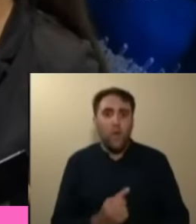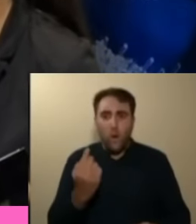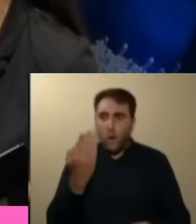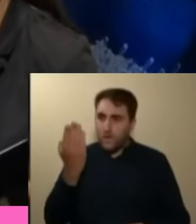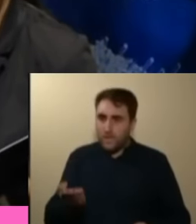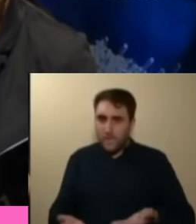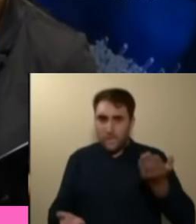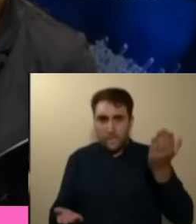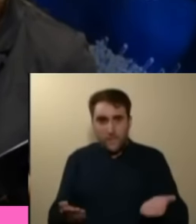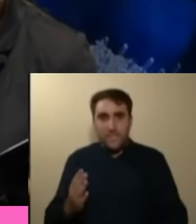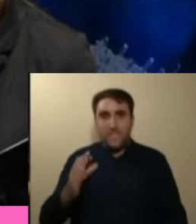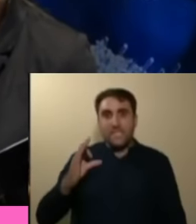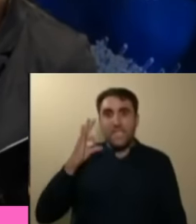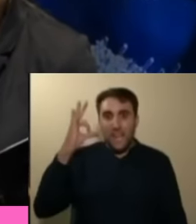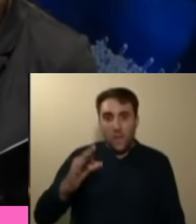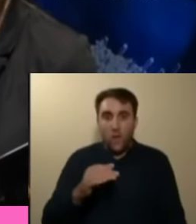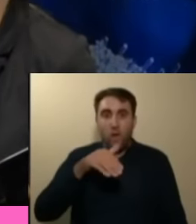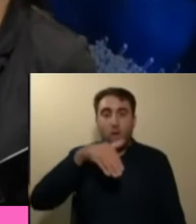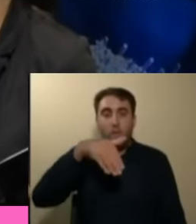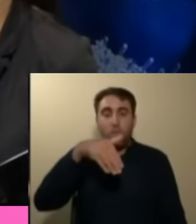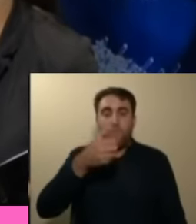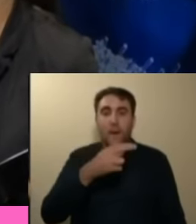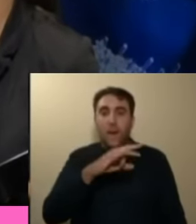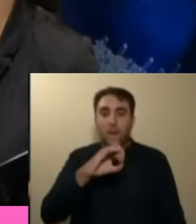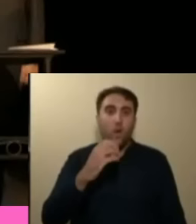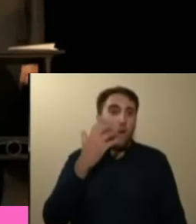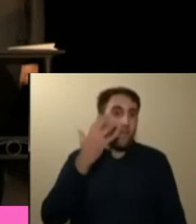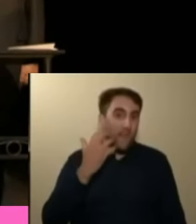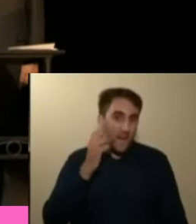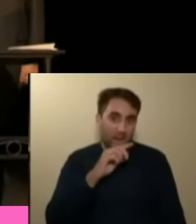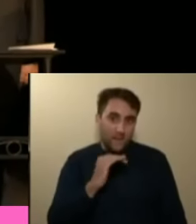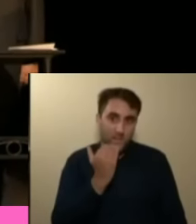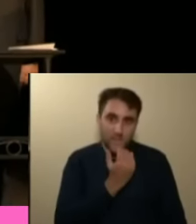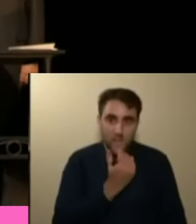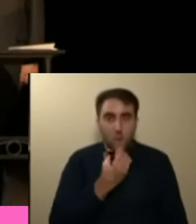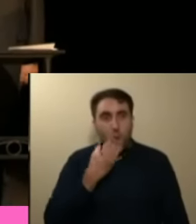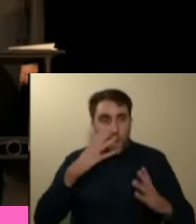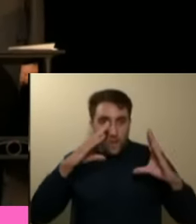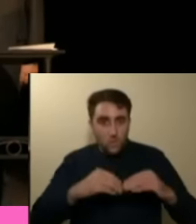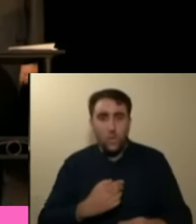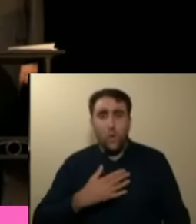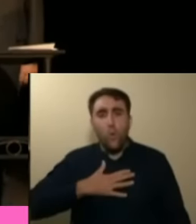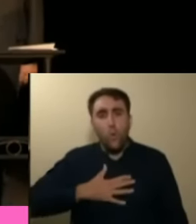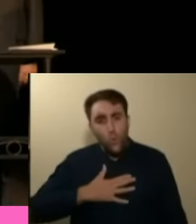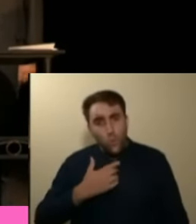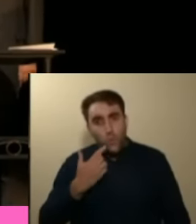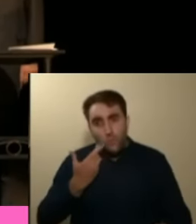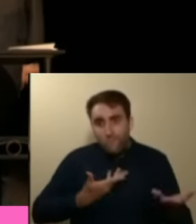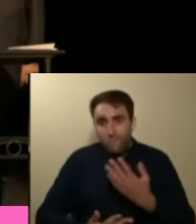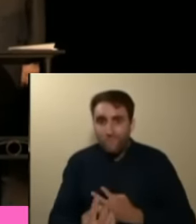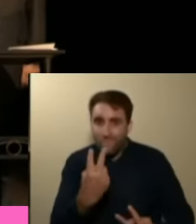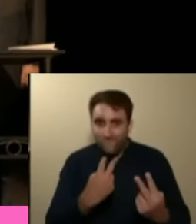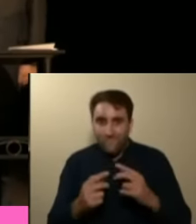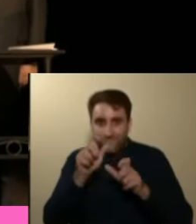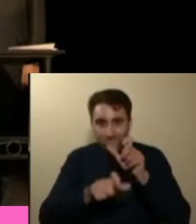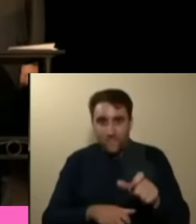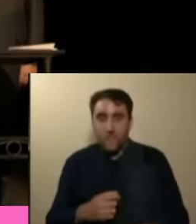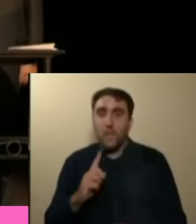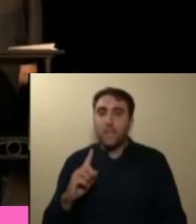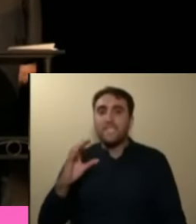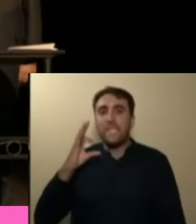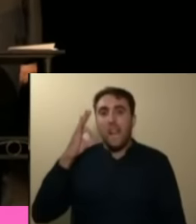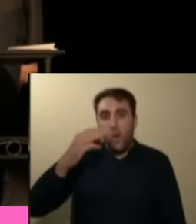debate, los senadores Mario Vergara del Frente Amplio. Buenas noches, senador Vergara. Un gusto estar con ustedes y con toda la audiencia. Y el senador